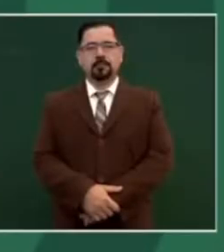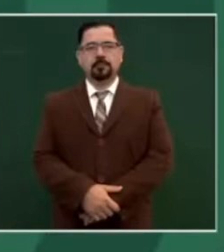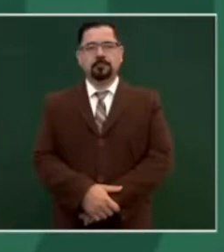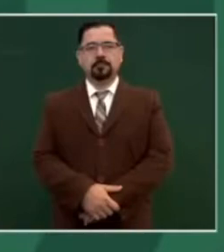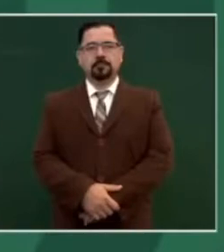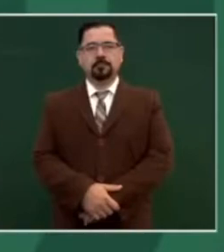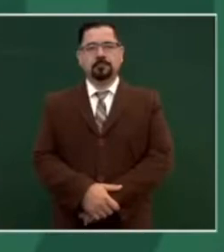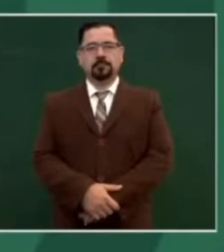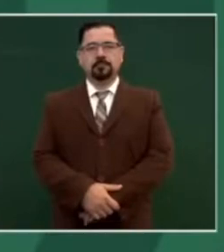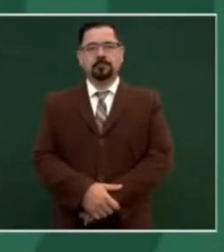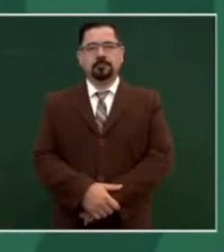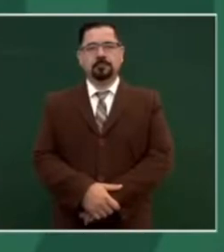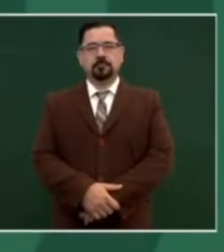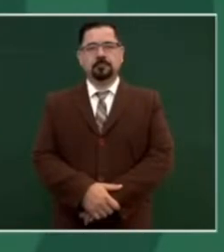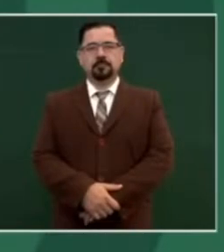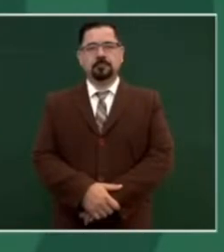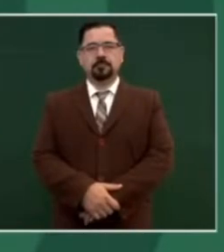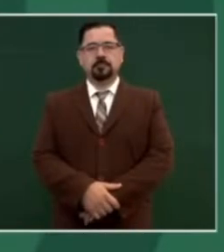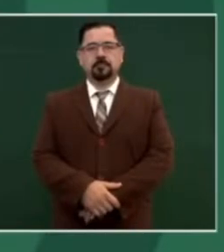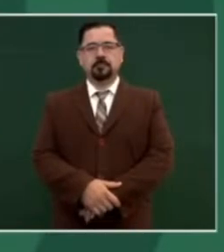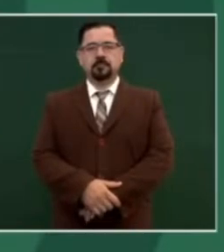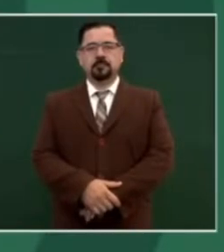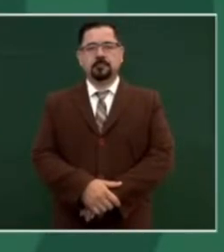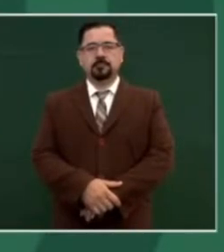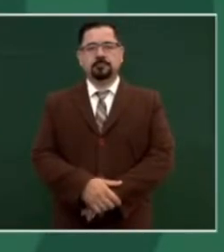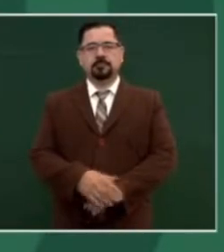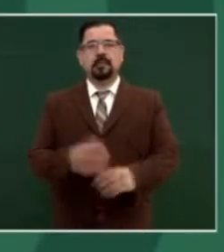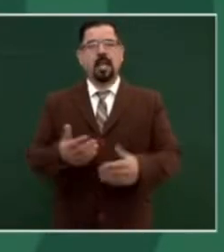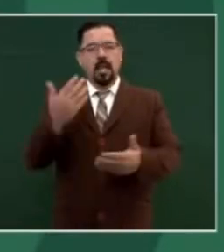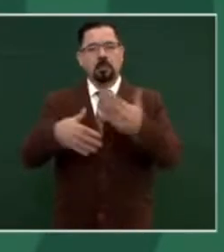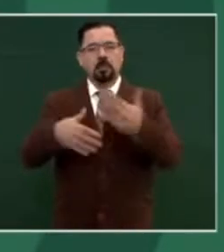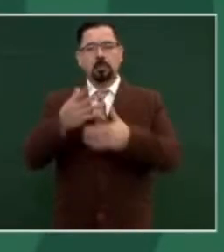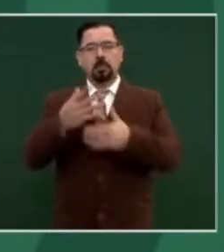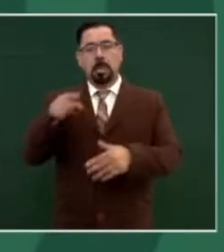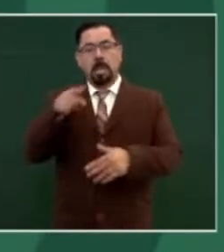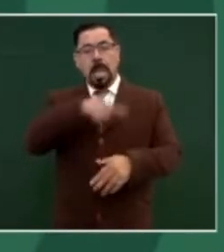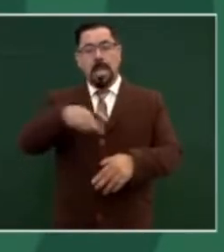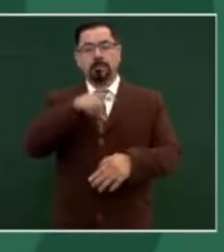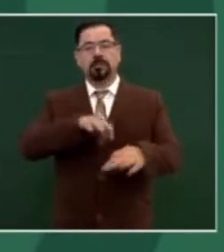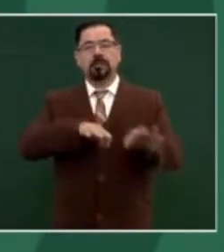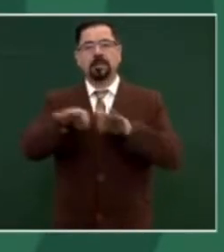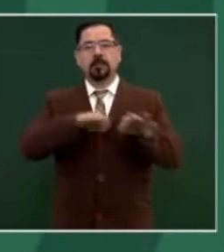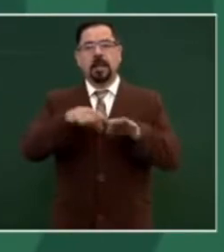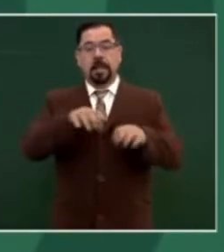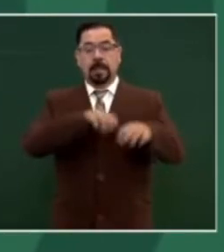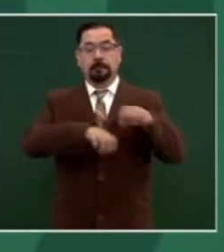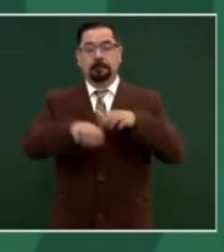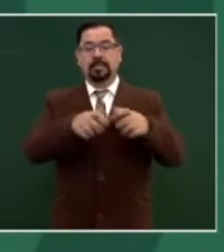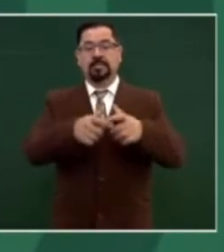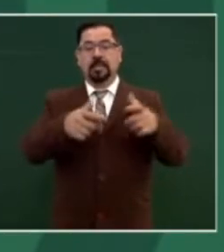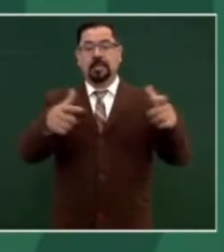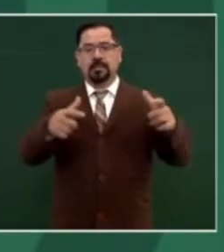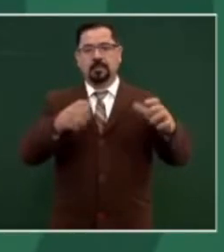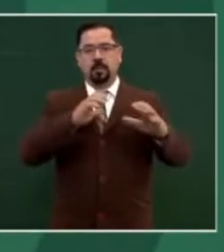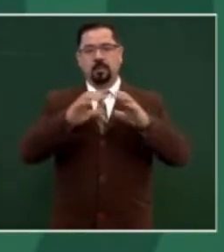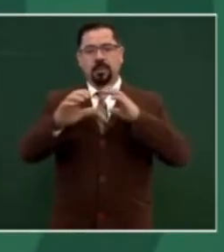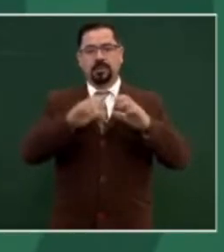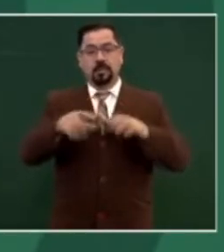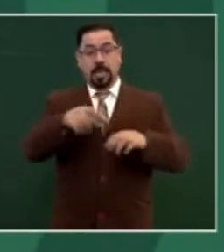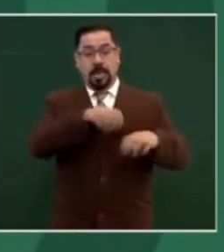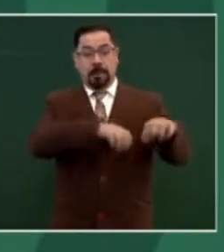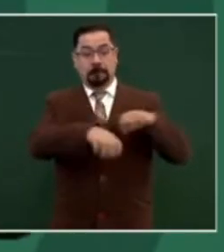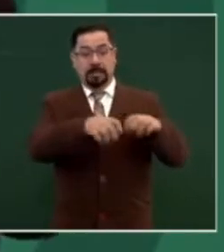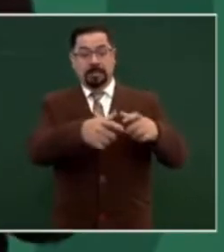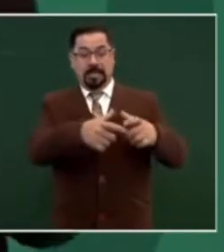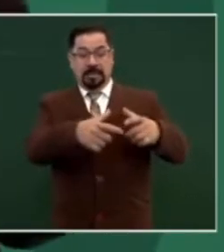son periodistas golpeadores que tienen las grandes empresas de comunicación porque las grandes empresas de comunicación